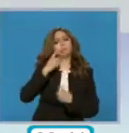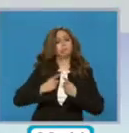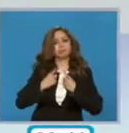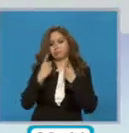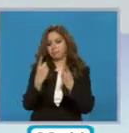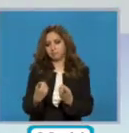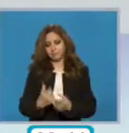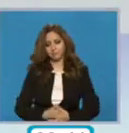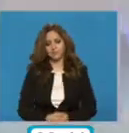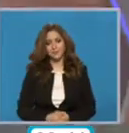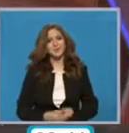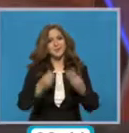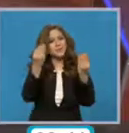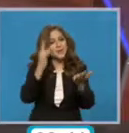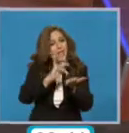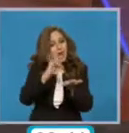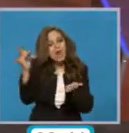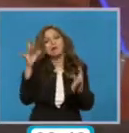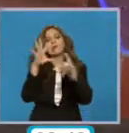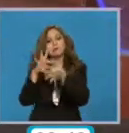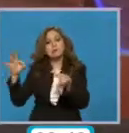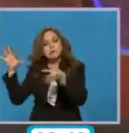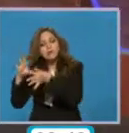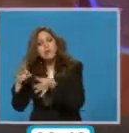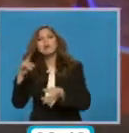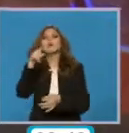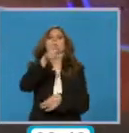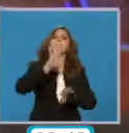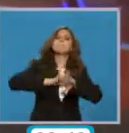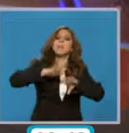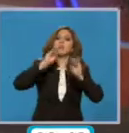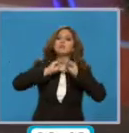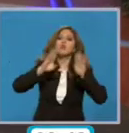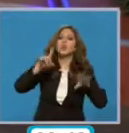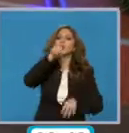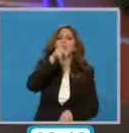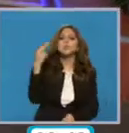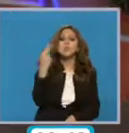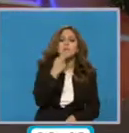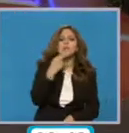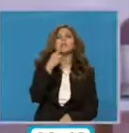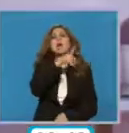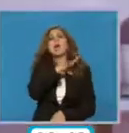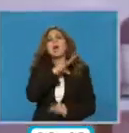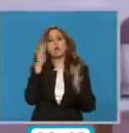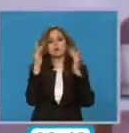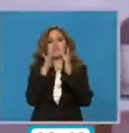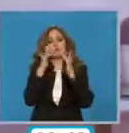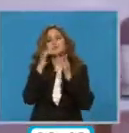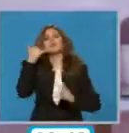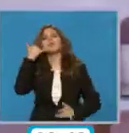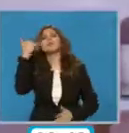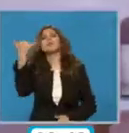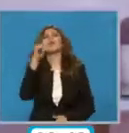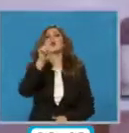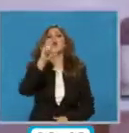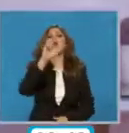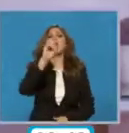información. Gracias, doctora. Gracias. Cualquier otra información que necesiten está en los teléfonos de Locatel. Ahí, por